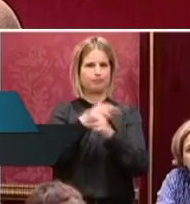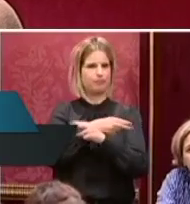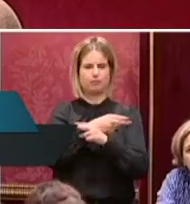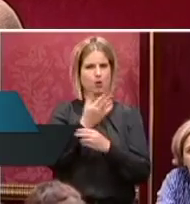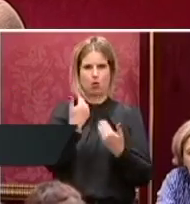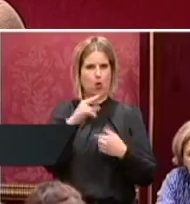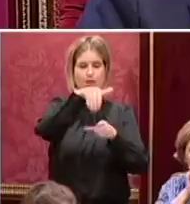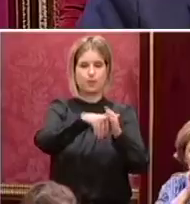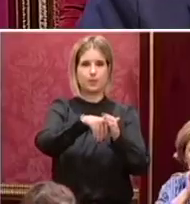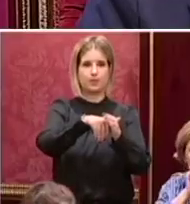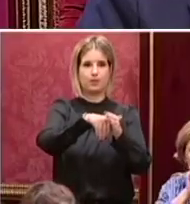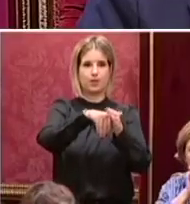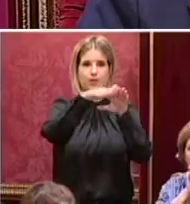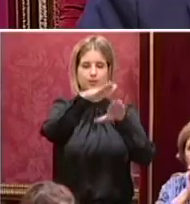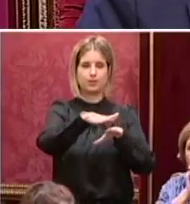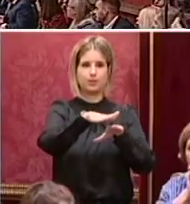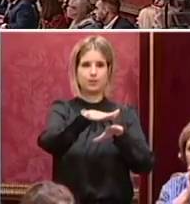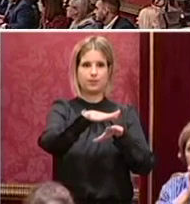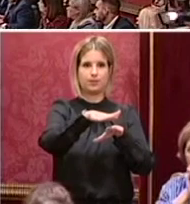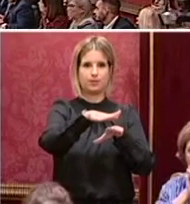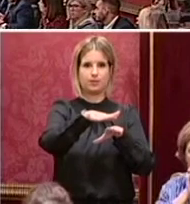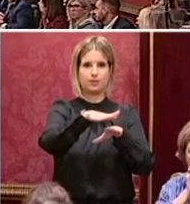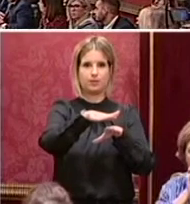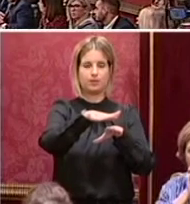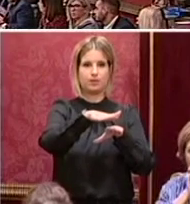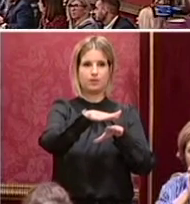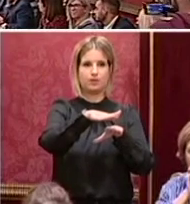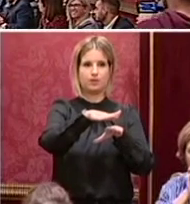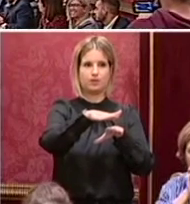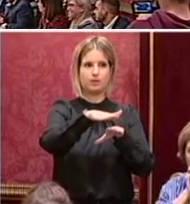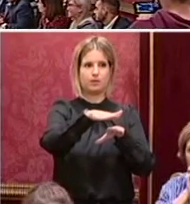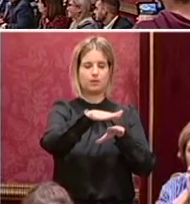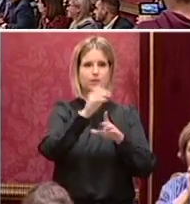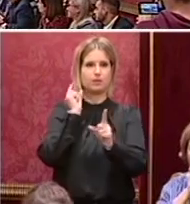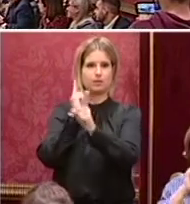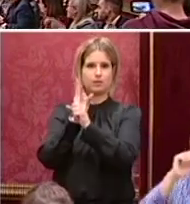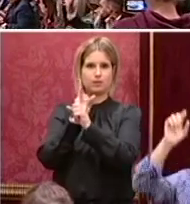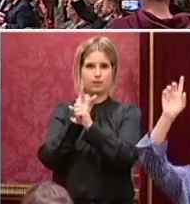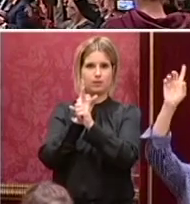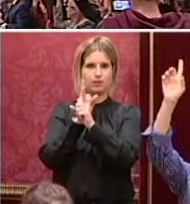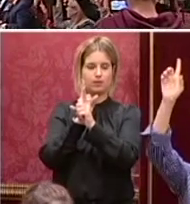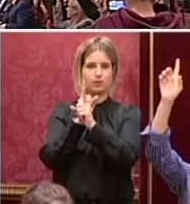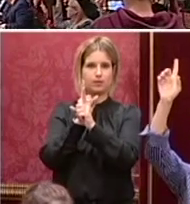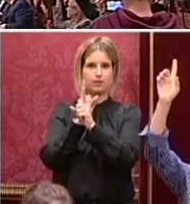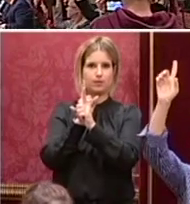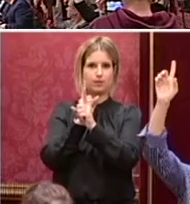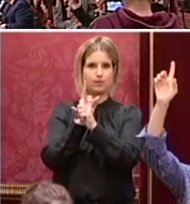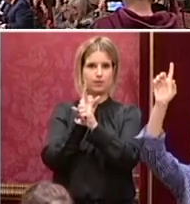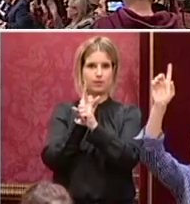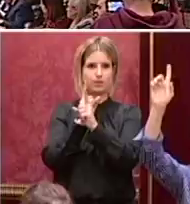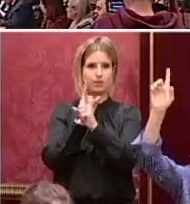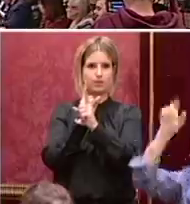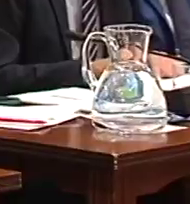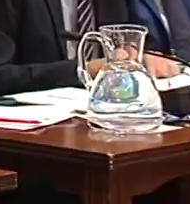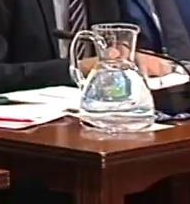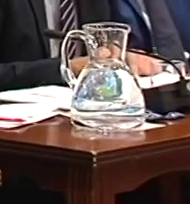Escuela Andaluza de Salud Pública. Esta iniciativa no ha salido adelante tras el voto en contra de PP y Vox. Además, el PSOE en el consistorio ha exigido